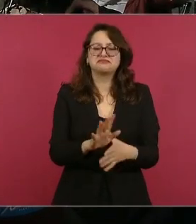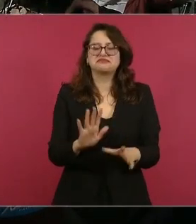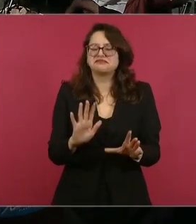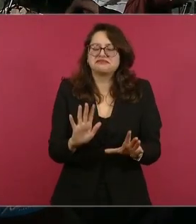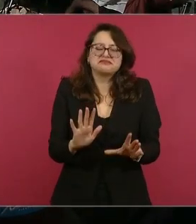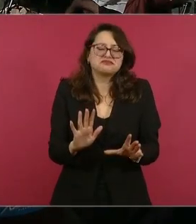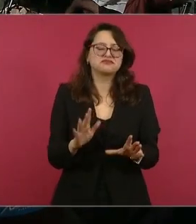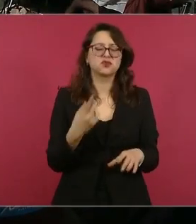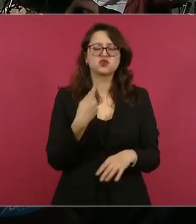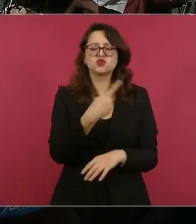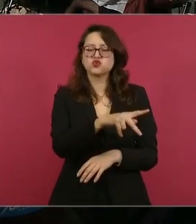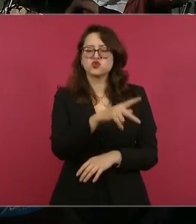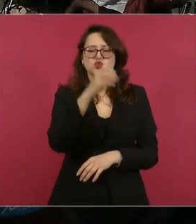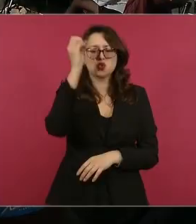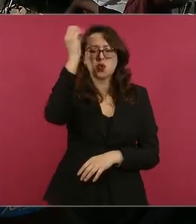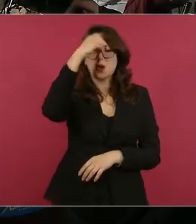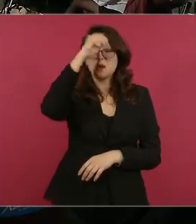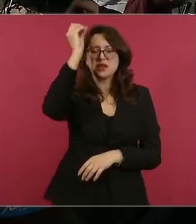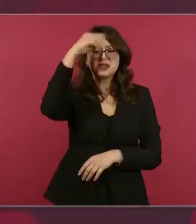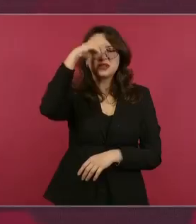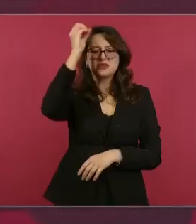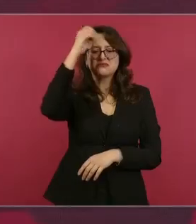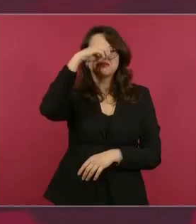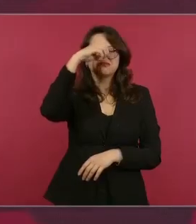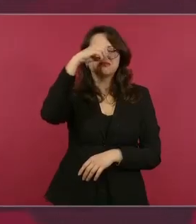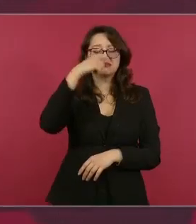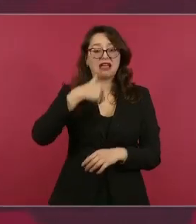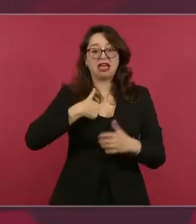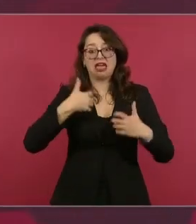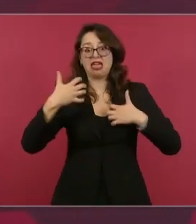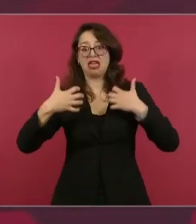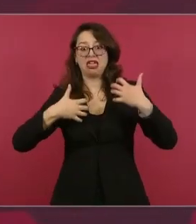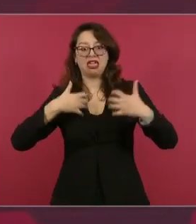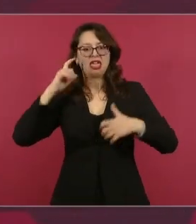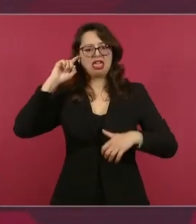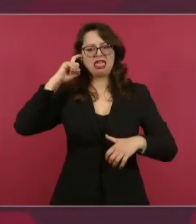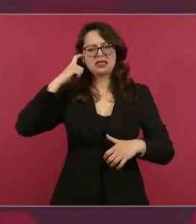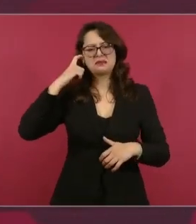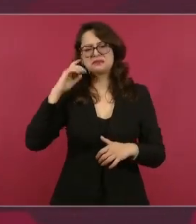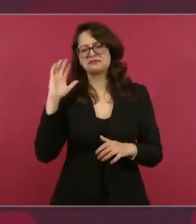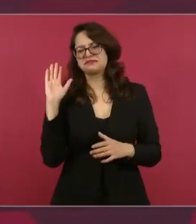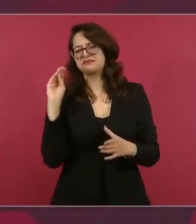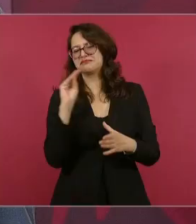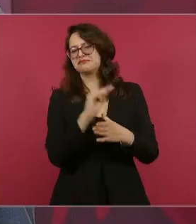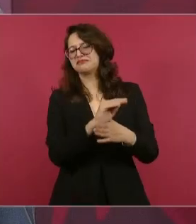Hay toda una campaña, ¿no?, de desprestigio,